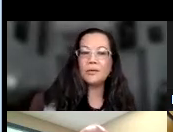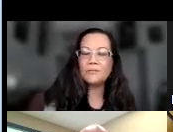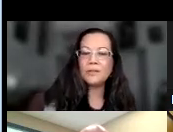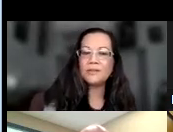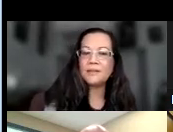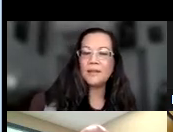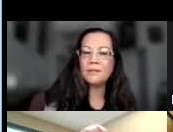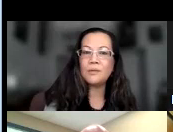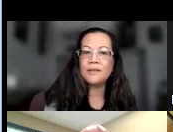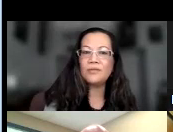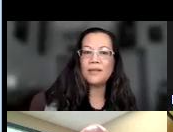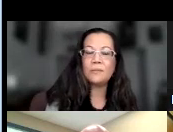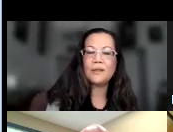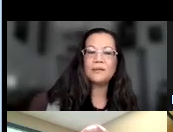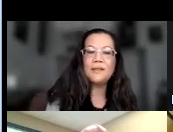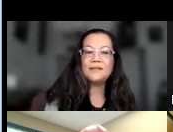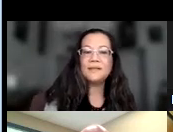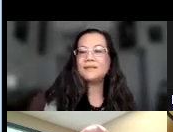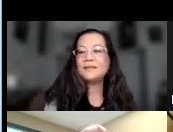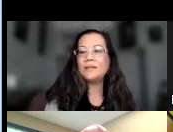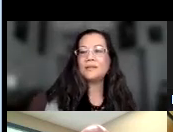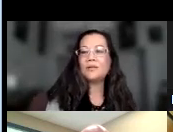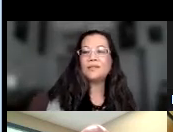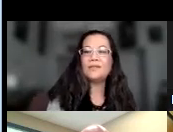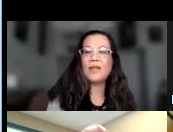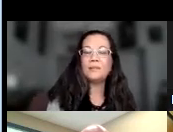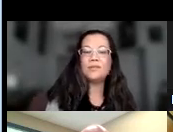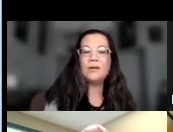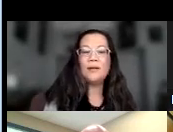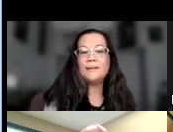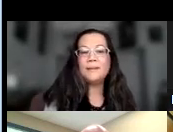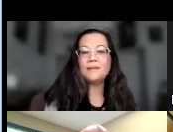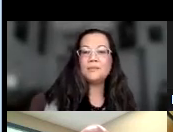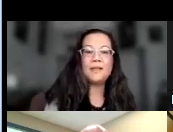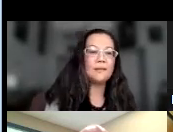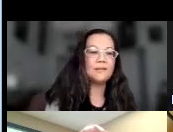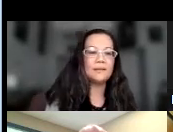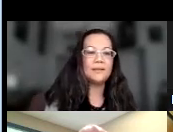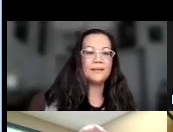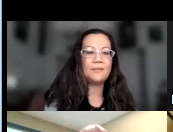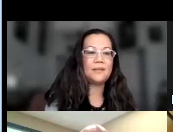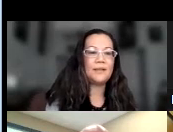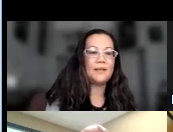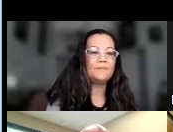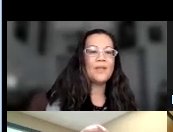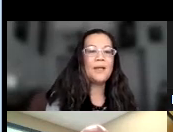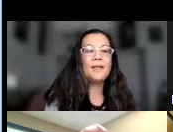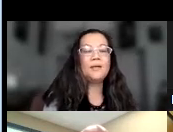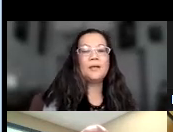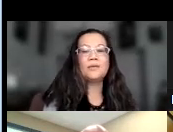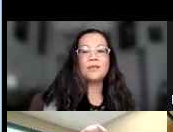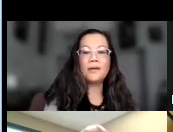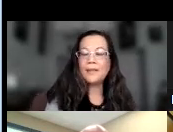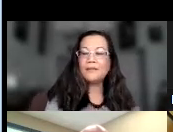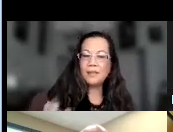Nosotros todavía tenemos los Chromebooks y creo que tenemos 67 Chromebooks disponibles para prestarlos